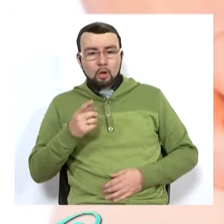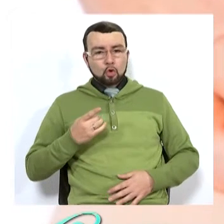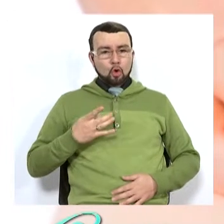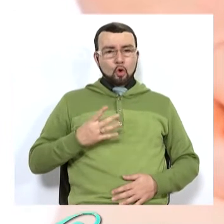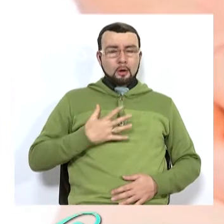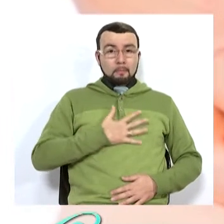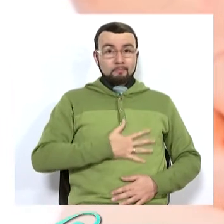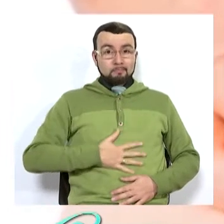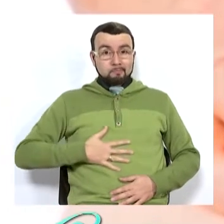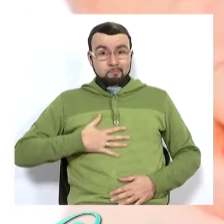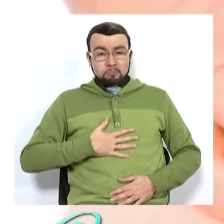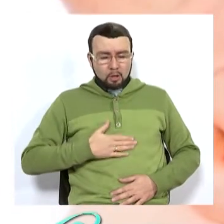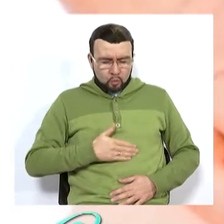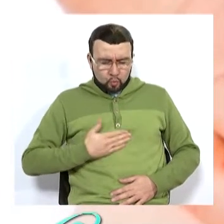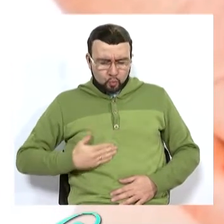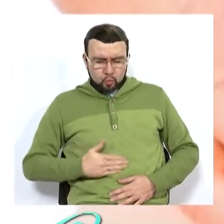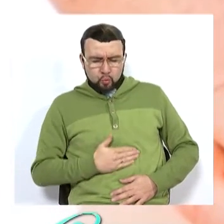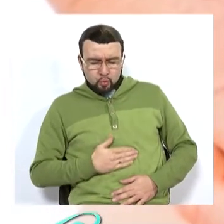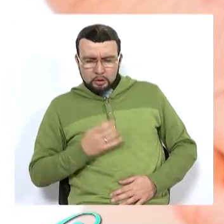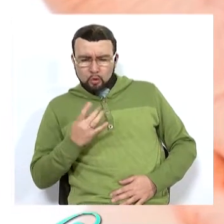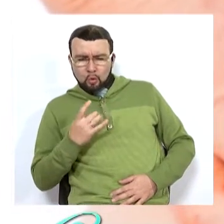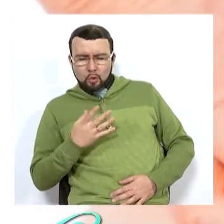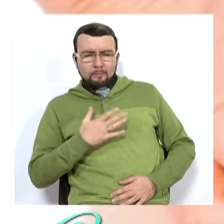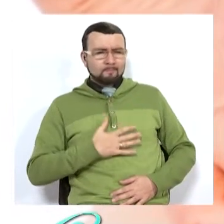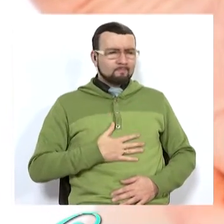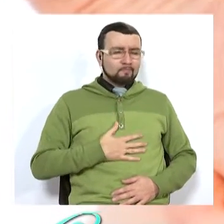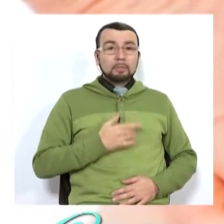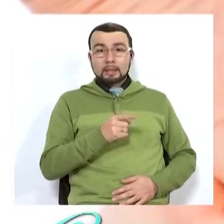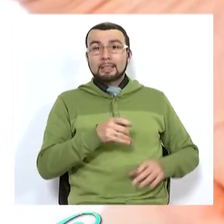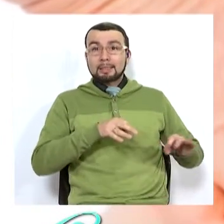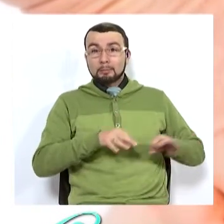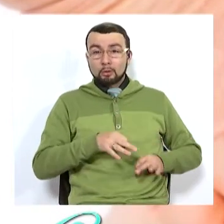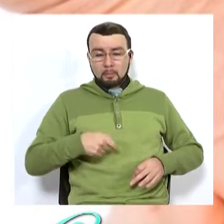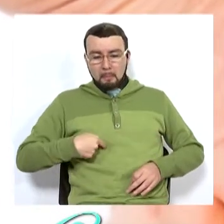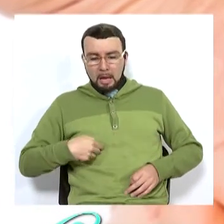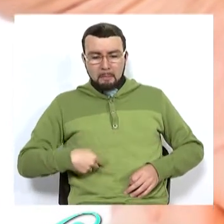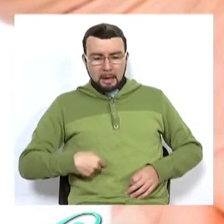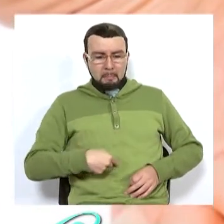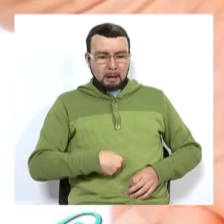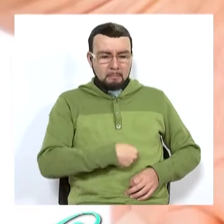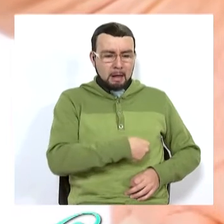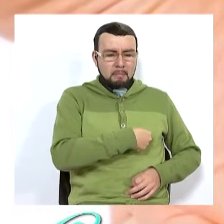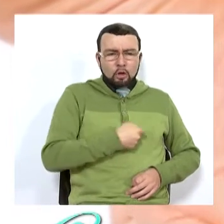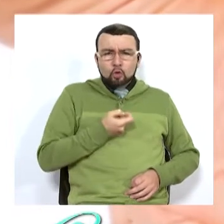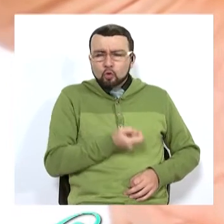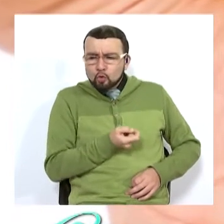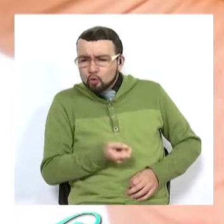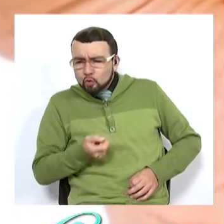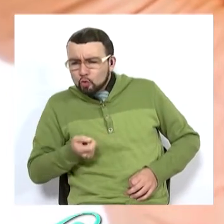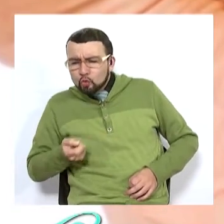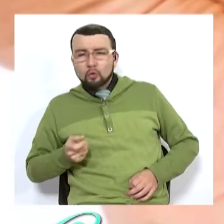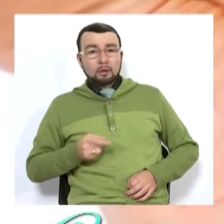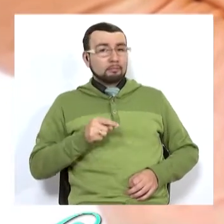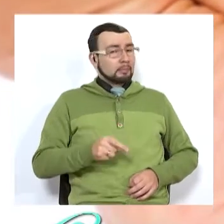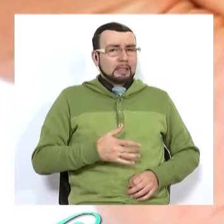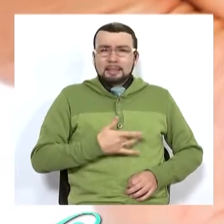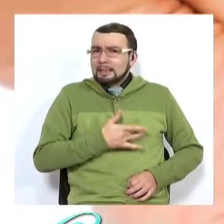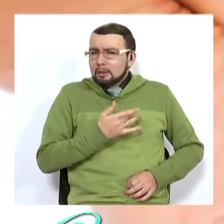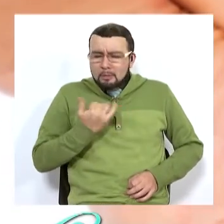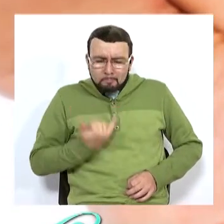epigástrico, es decir, el dolor en la boca del estómago, habló de una gran cantidad de estructuras. Están ubicados en la misma parte esos